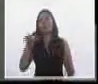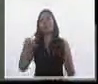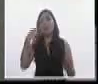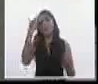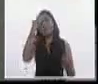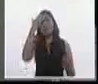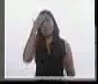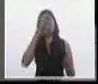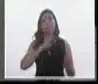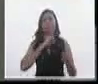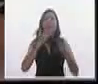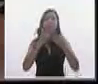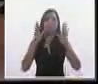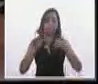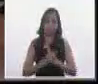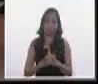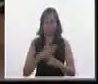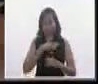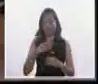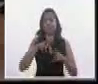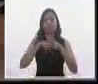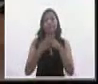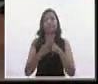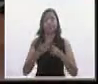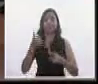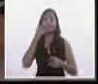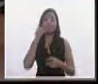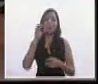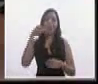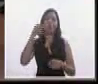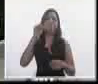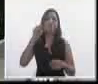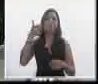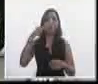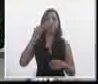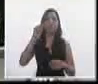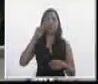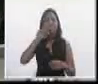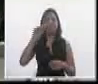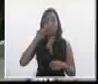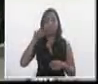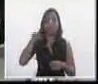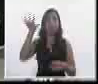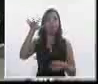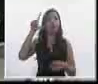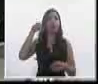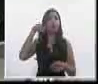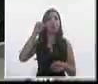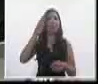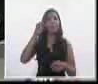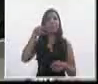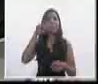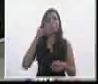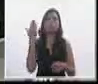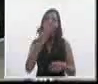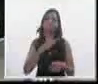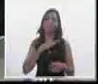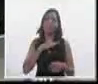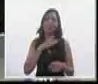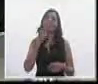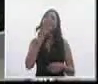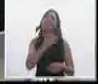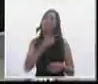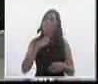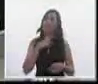ser accesible bueno pues arrancamos con las llamadas Omar Gutiérrez casillas eh de Loma Bonita participa felicita al programa y ese tema debería